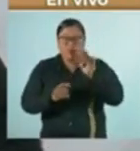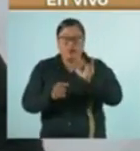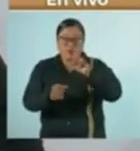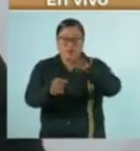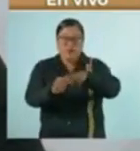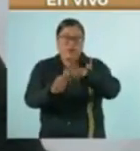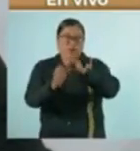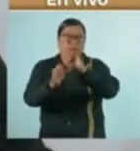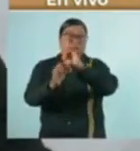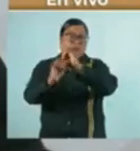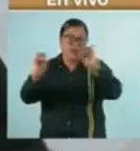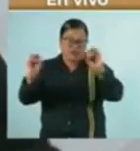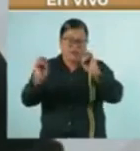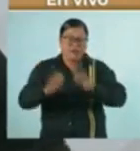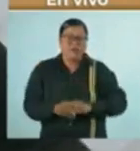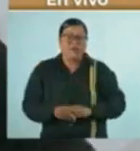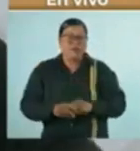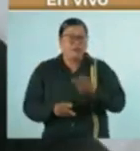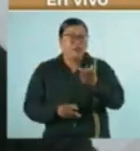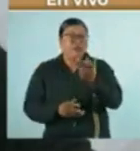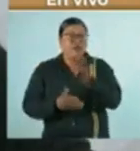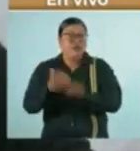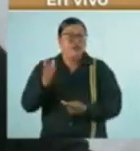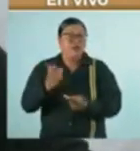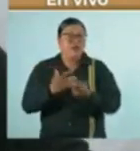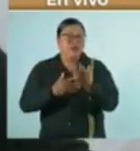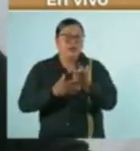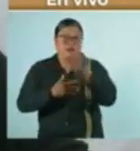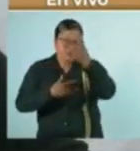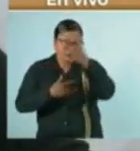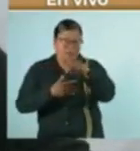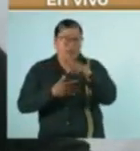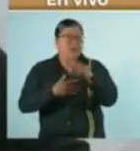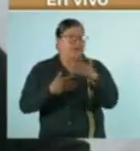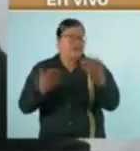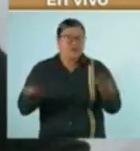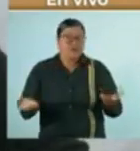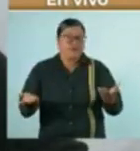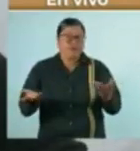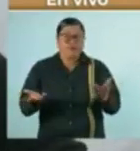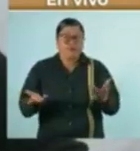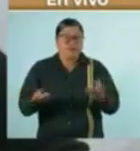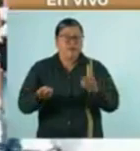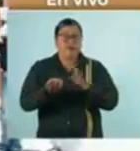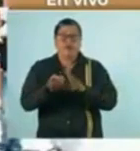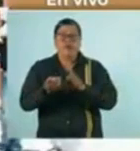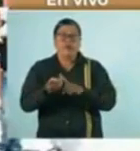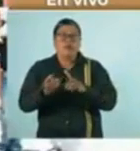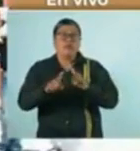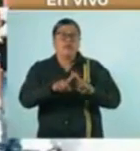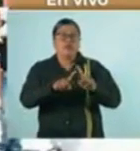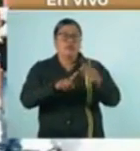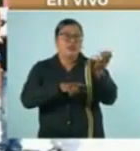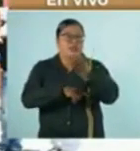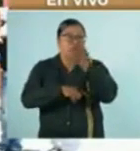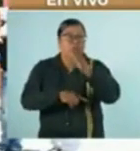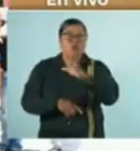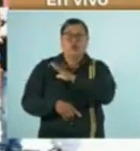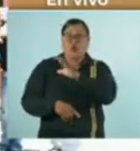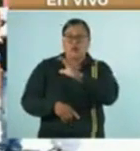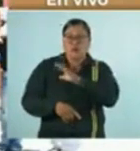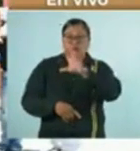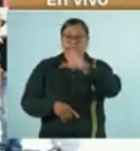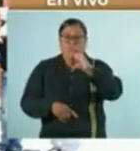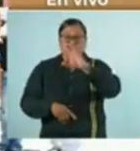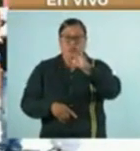Cero. Este programa se va a estar llevando a cabo en los subsistemas educativos COBAO,